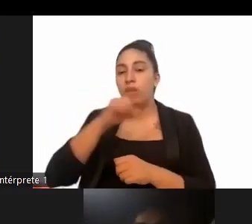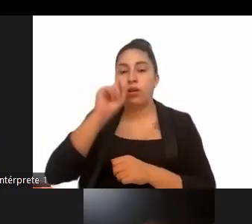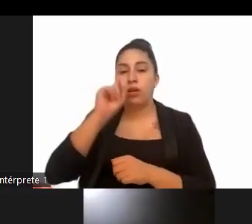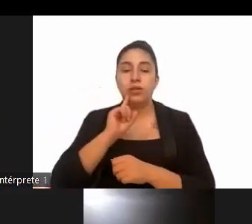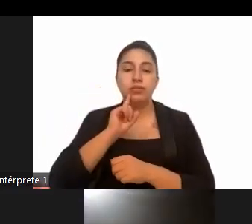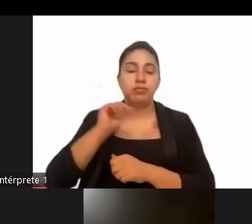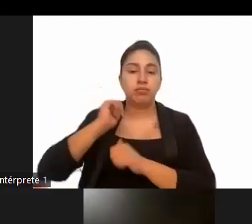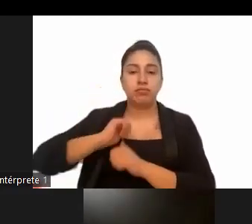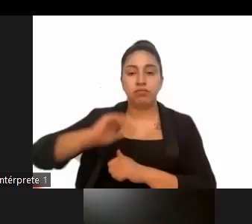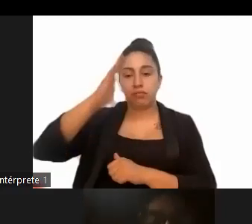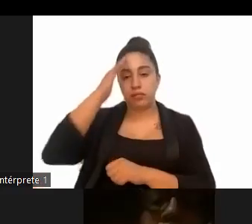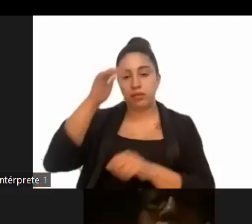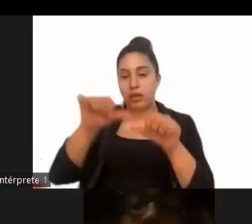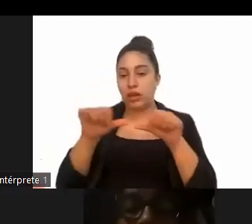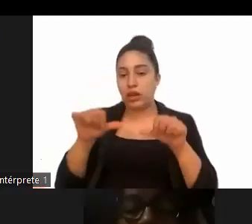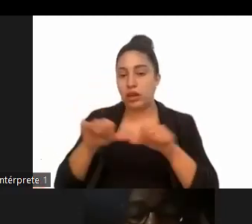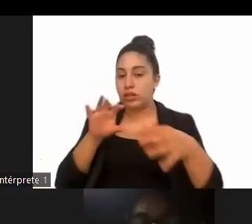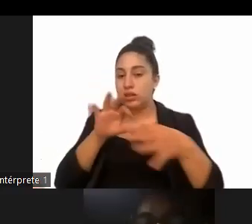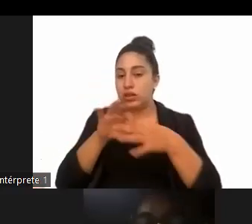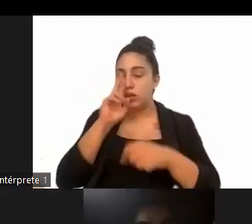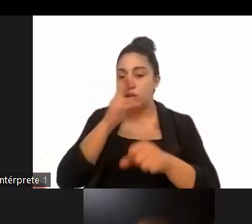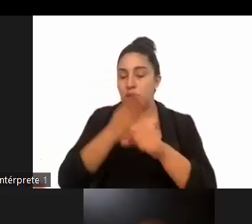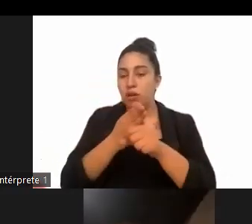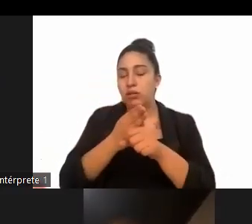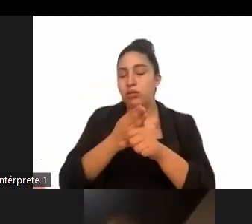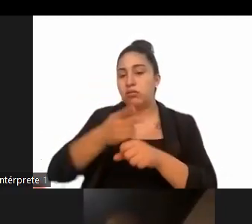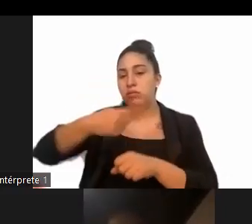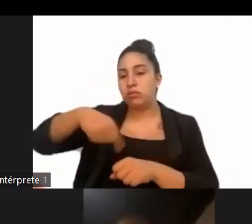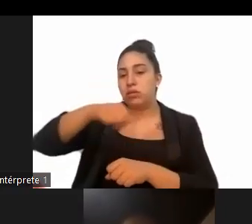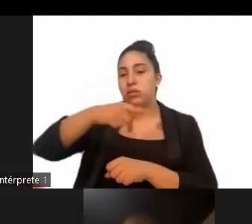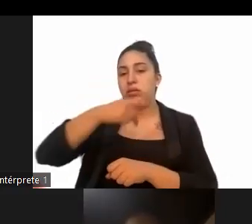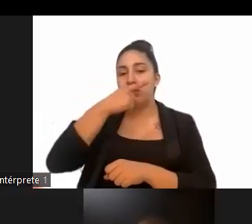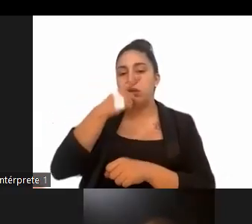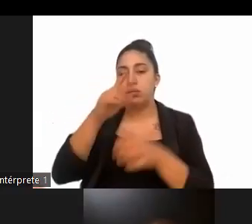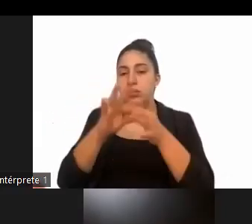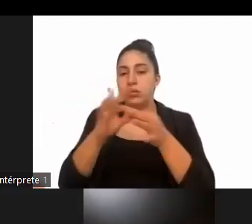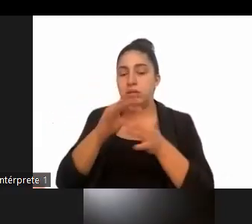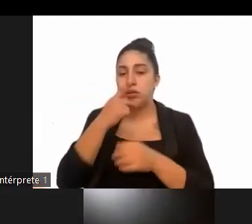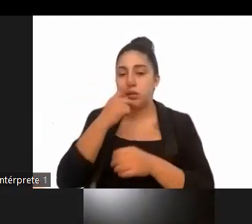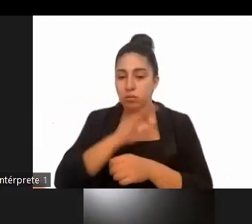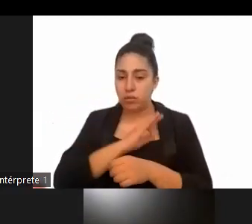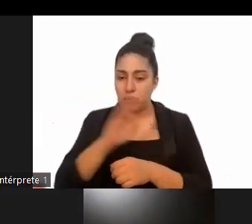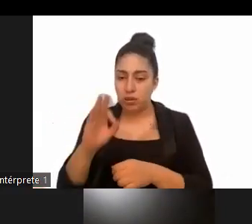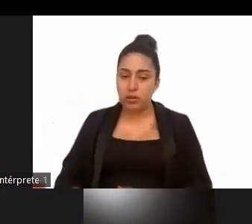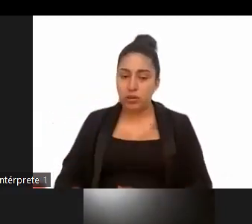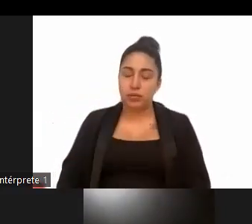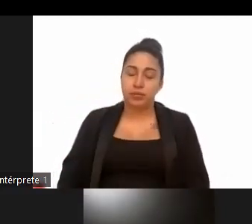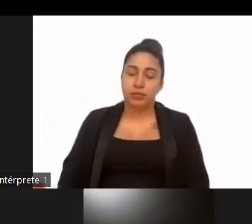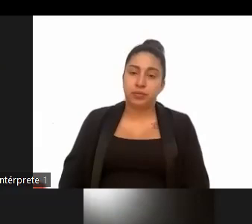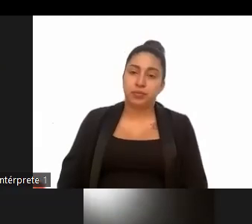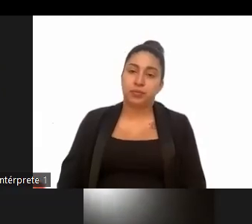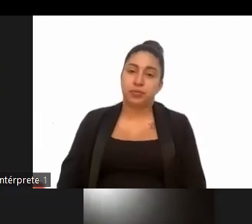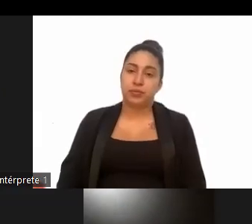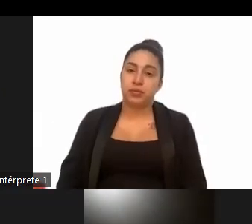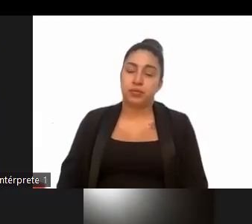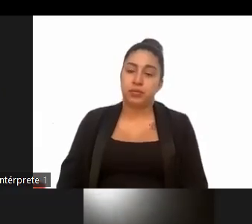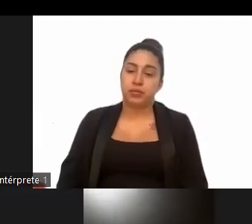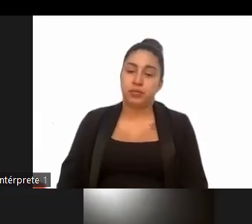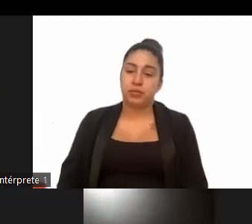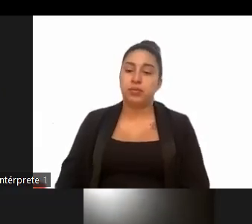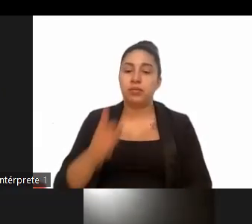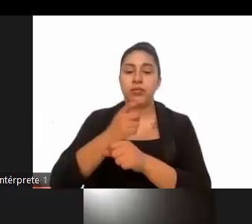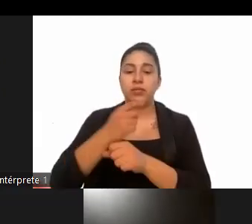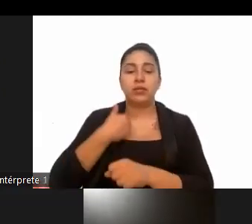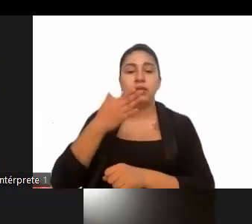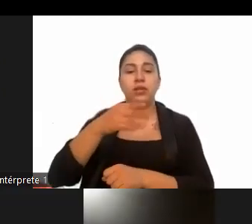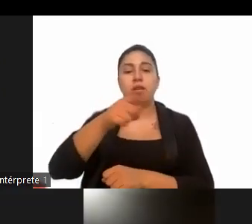unidades administrativas involucradas en este asunto para exponer sus argumentos. En primera instancia, el maestro Miguel